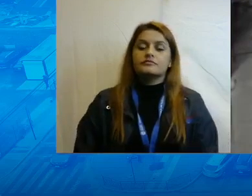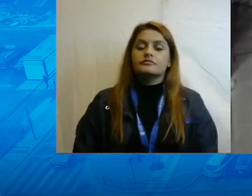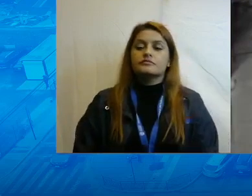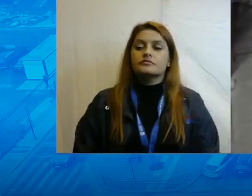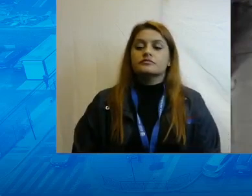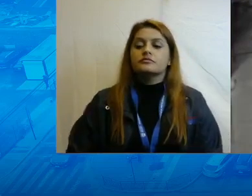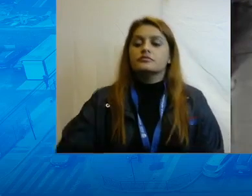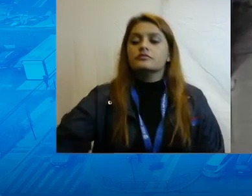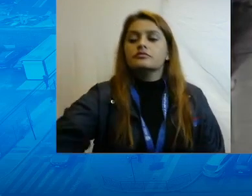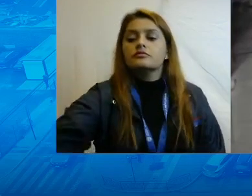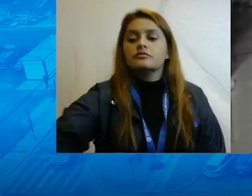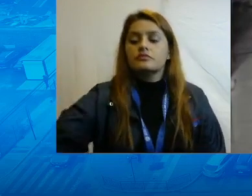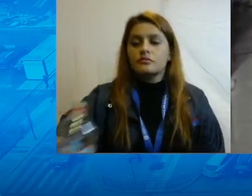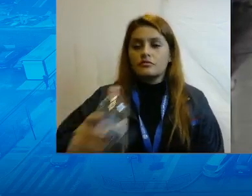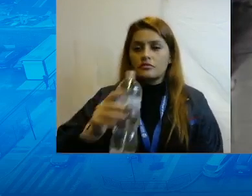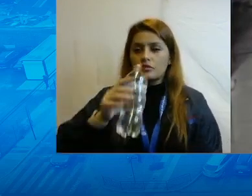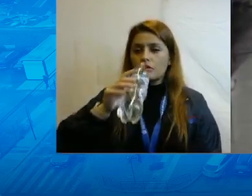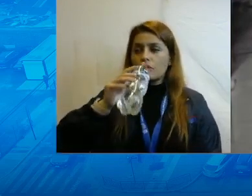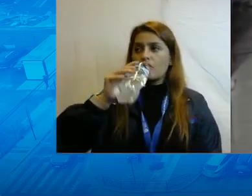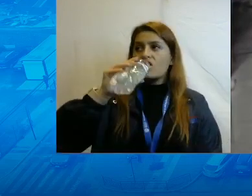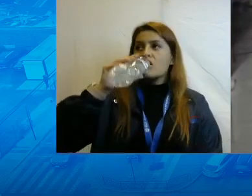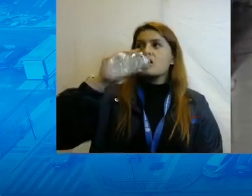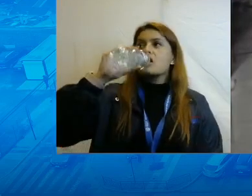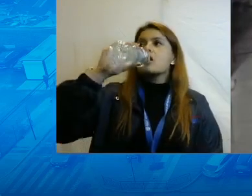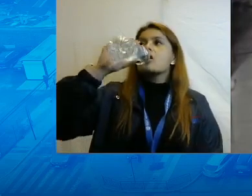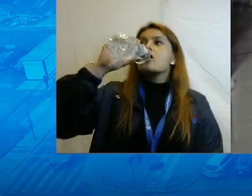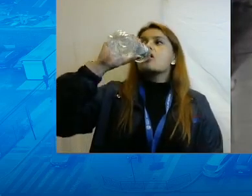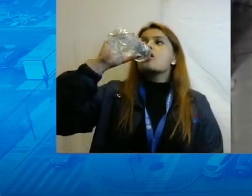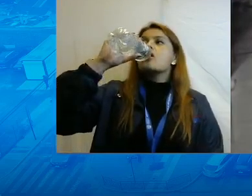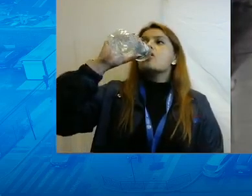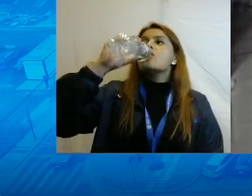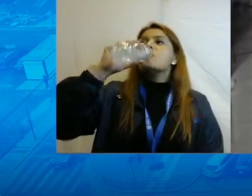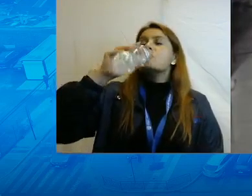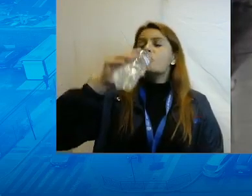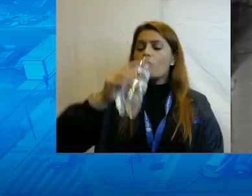Si quiere, concejal, puedo... Sí, director.